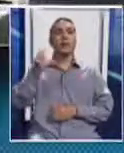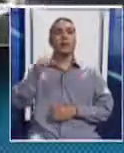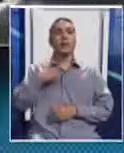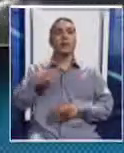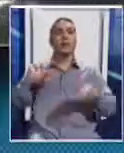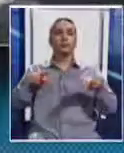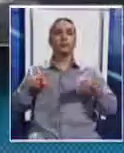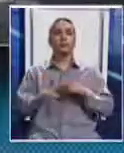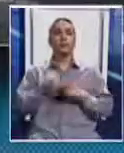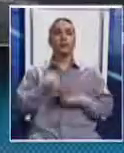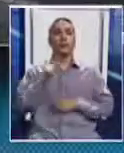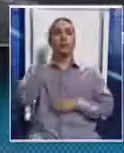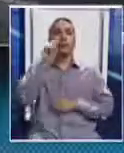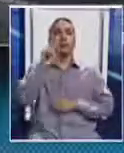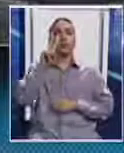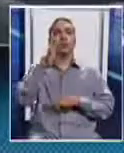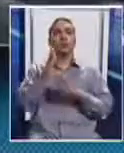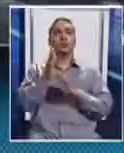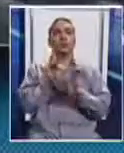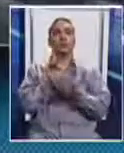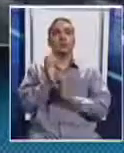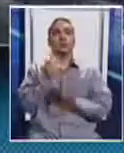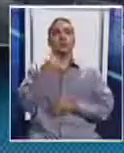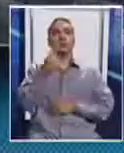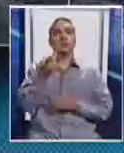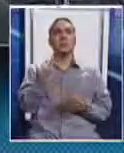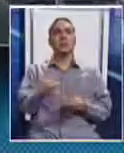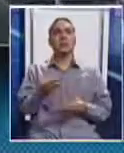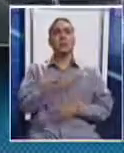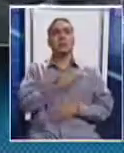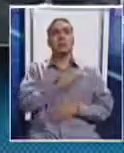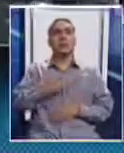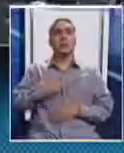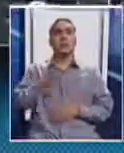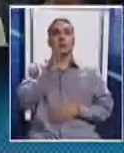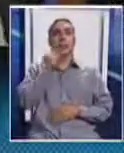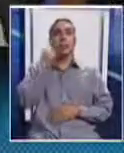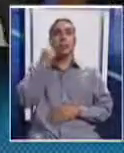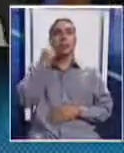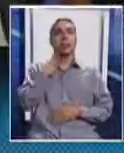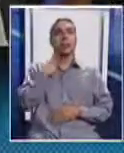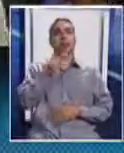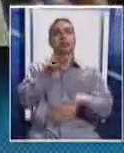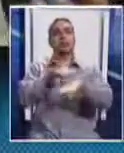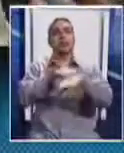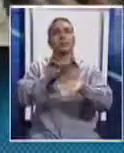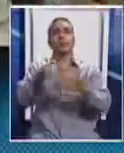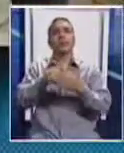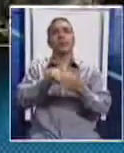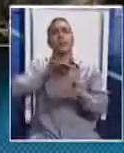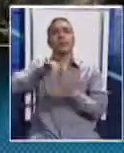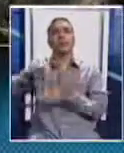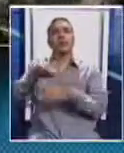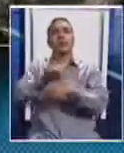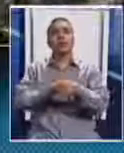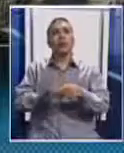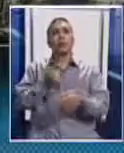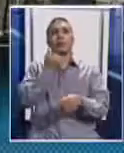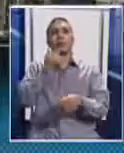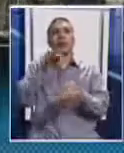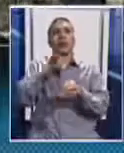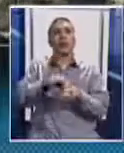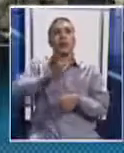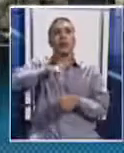los comicios de este domingo 2 de abril. Por su parte, el presidente Rafael Correa hizo un llamado a rechazar las denuncias de fraude sin